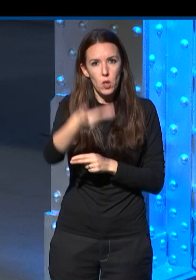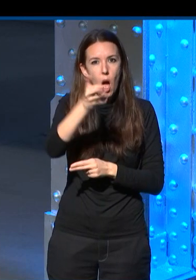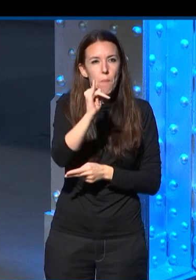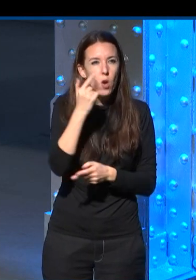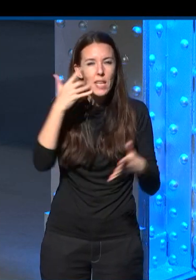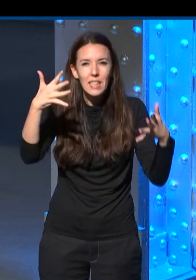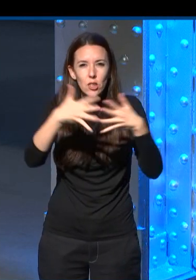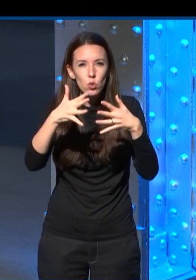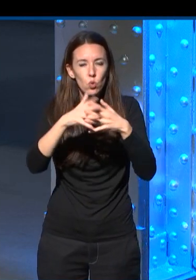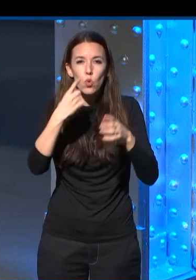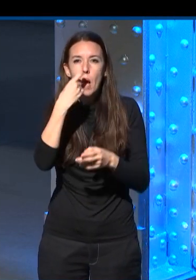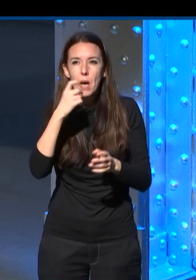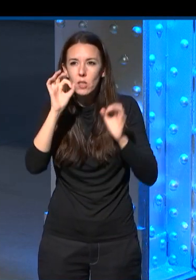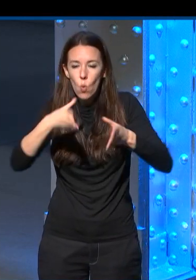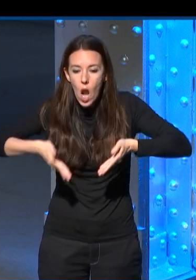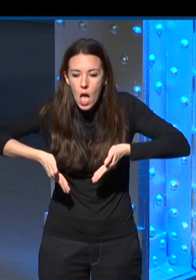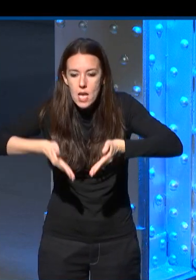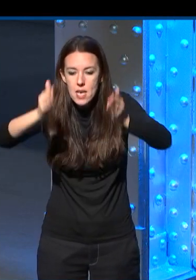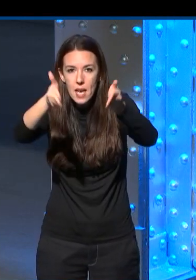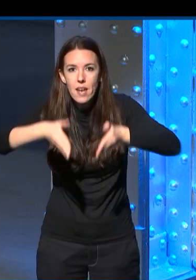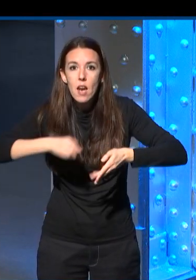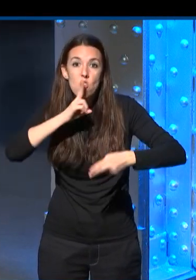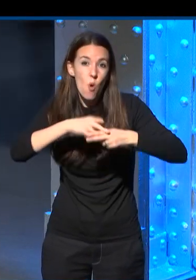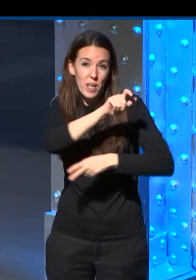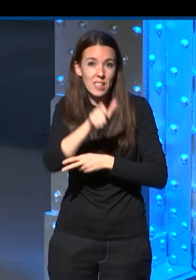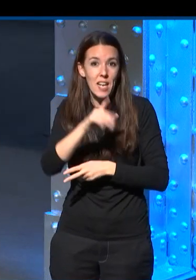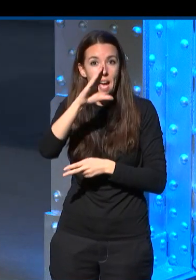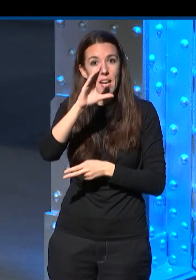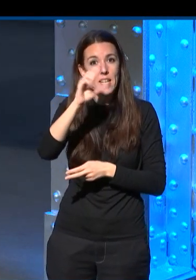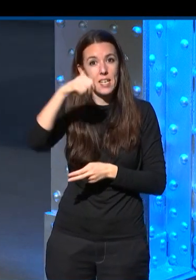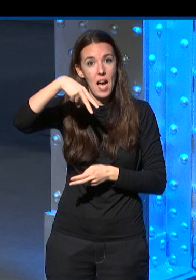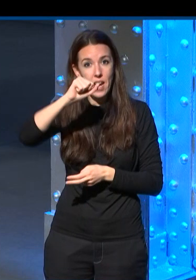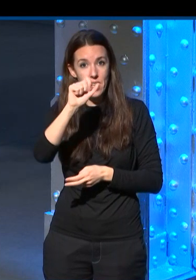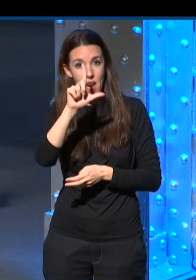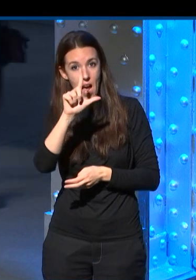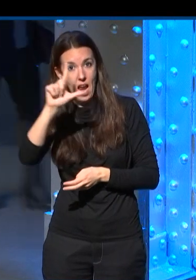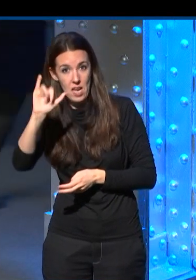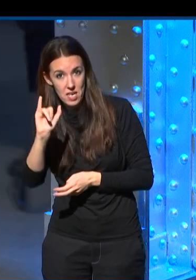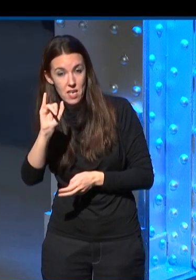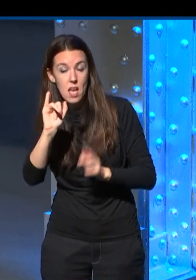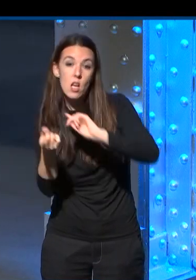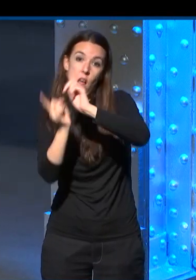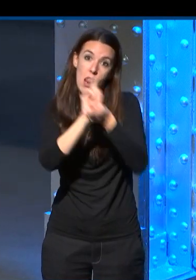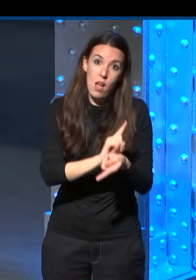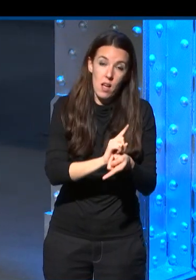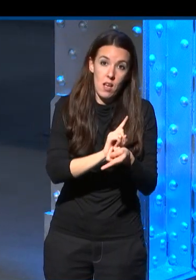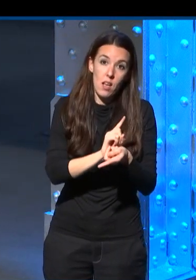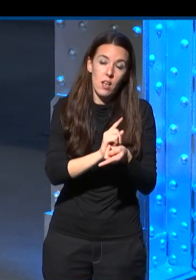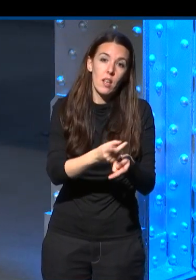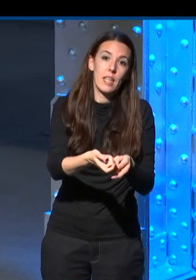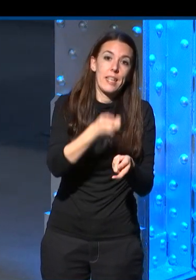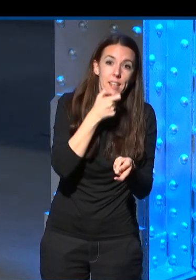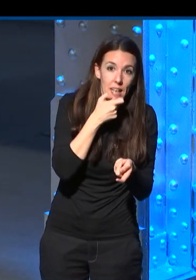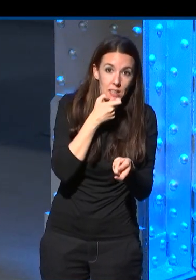en Marte que asemejó a canales y les dio el nombre en italiano de canali. Canali se tradujo como channels al inglés, pero con